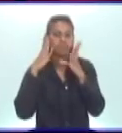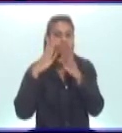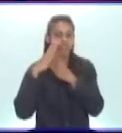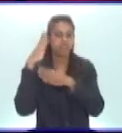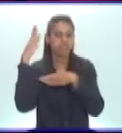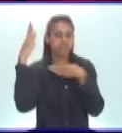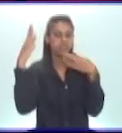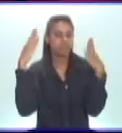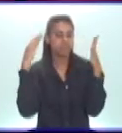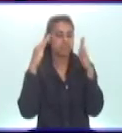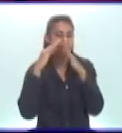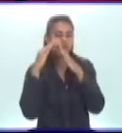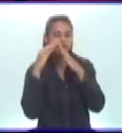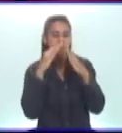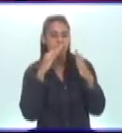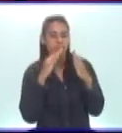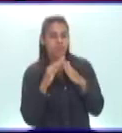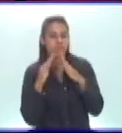se desenvuelve.